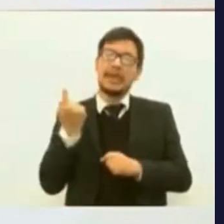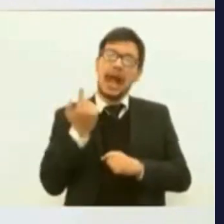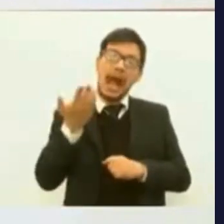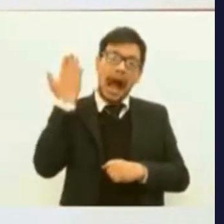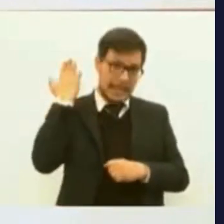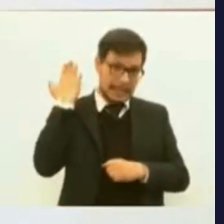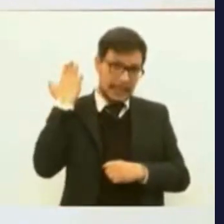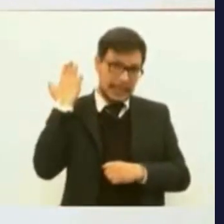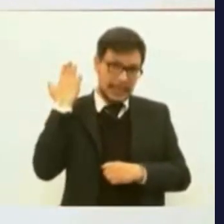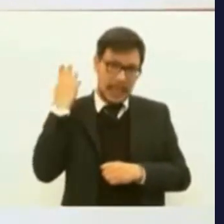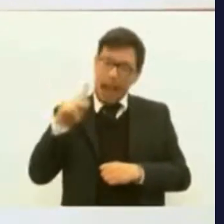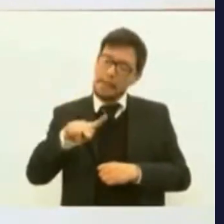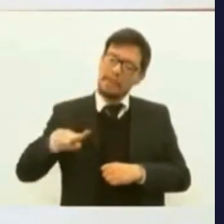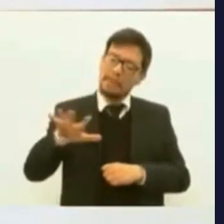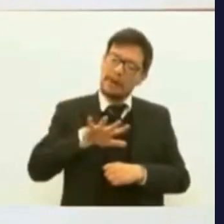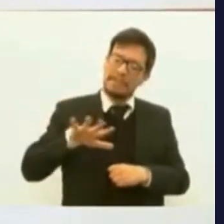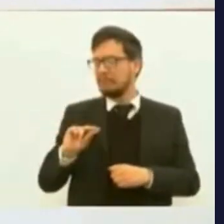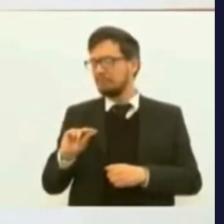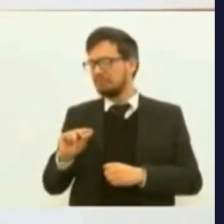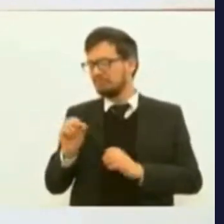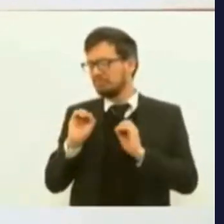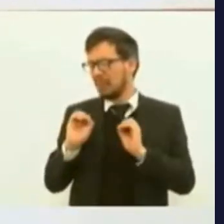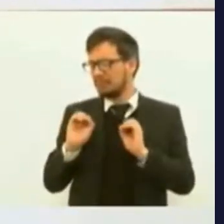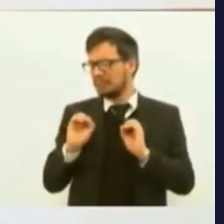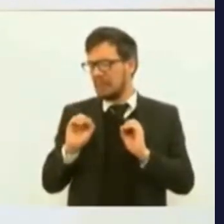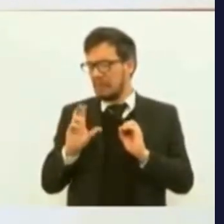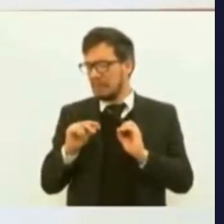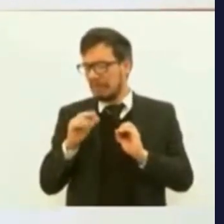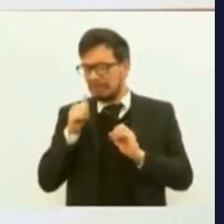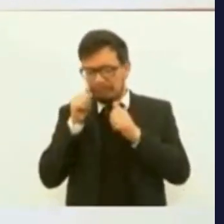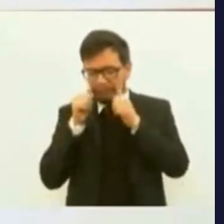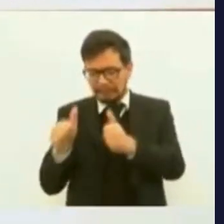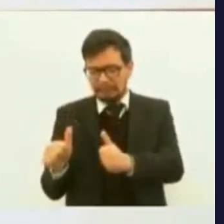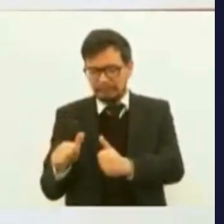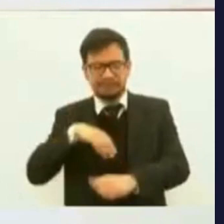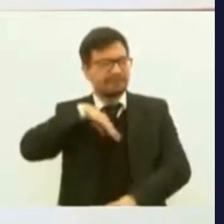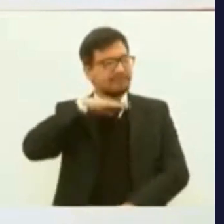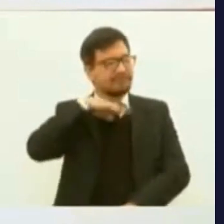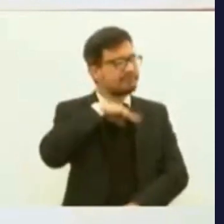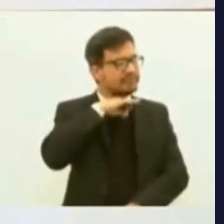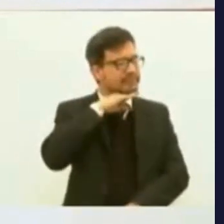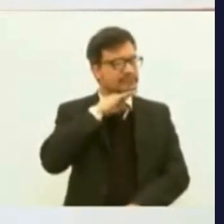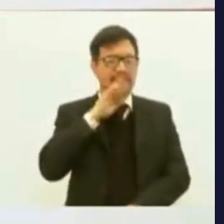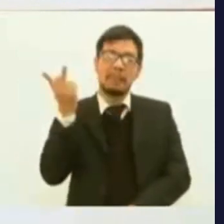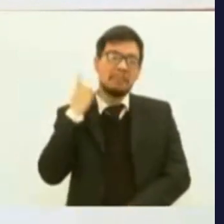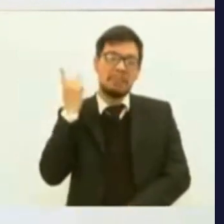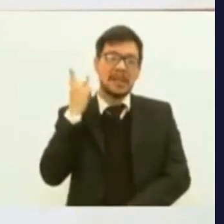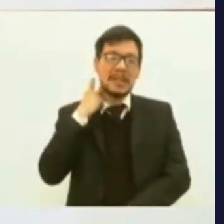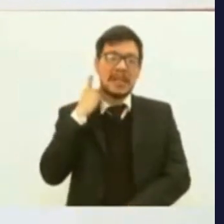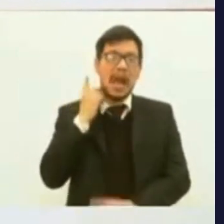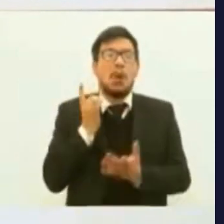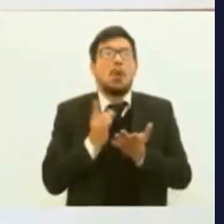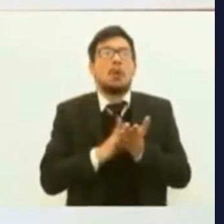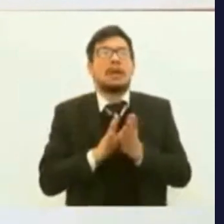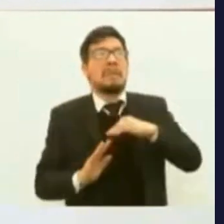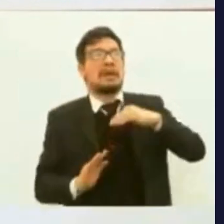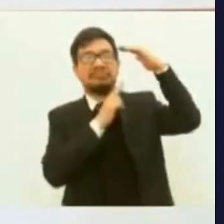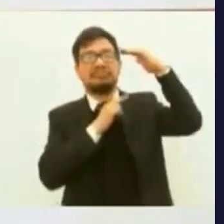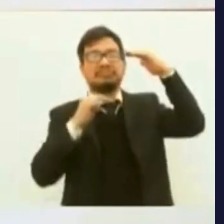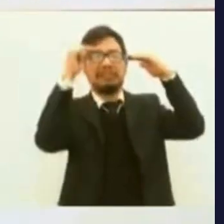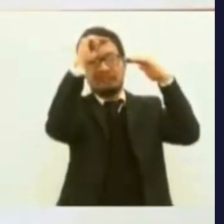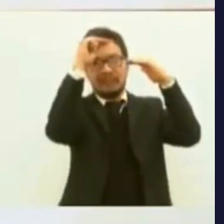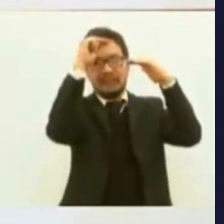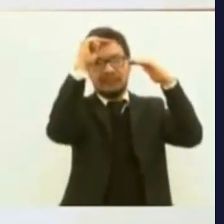ellos, el pueblo no existía. La política era asunto nada más de los de arriba, de los